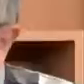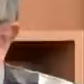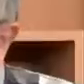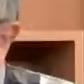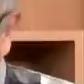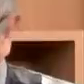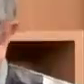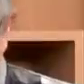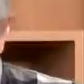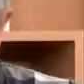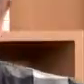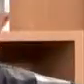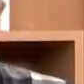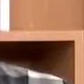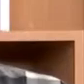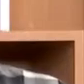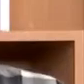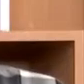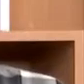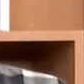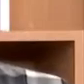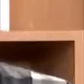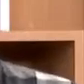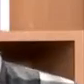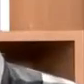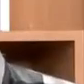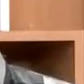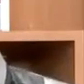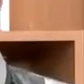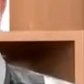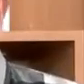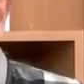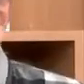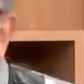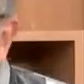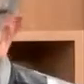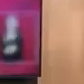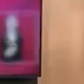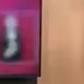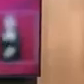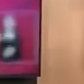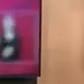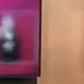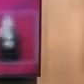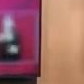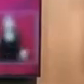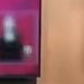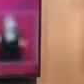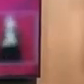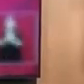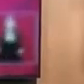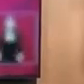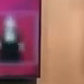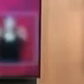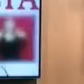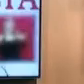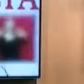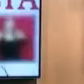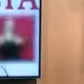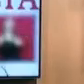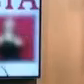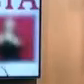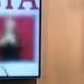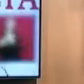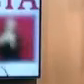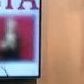todo pasado. En el escenario inicial de la pandemia teníamos una enorme incertidumbre. Y se desestimó desde un principio un poquito. Yo creo que no